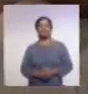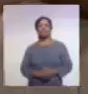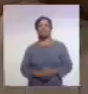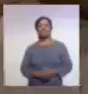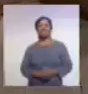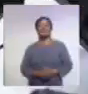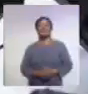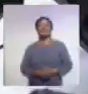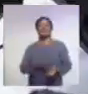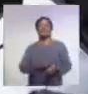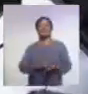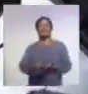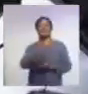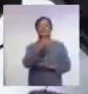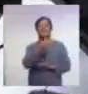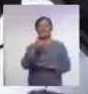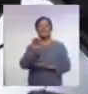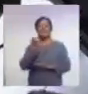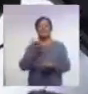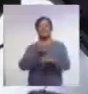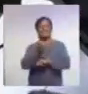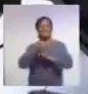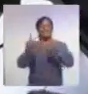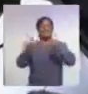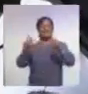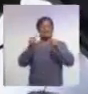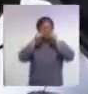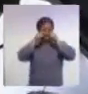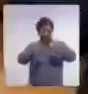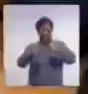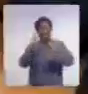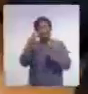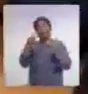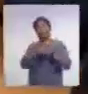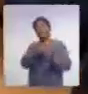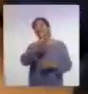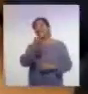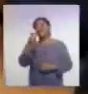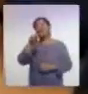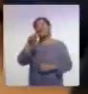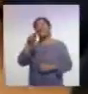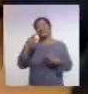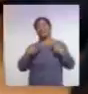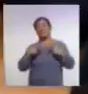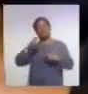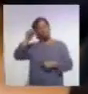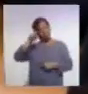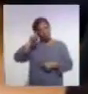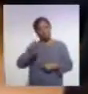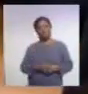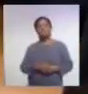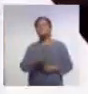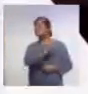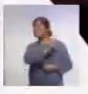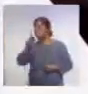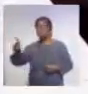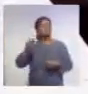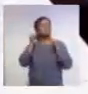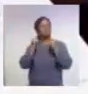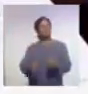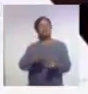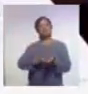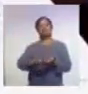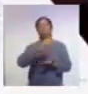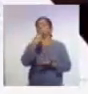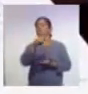La Dirección de Pensiones Civiles del Estado atiende actualmente a 2,170 pensionados, los cuales tienen garantizados sus